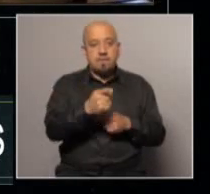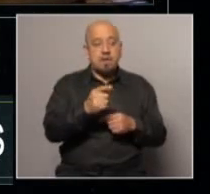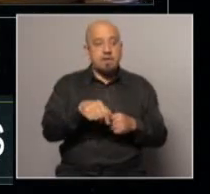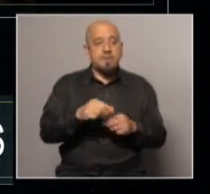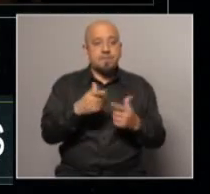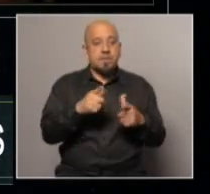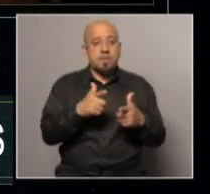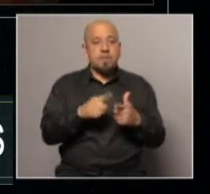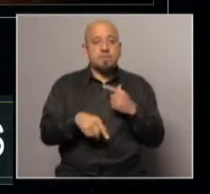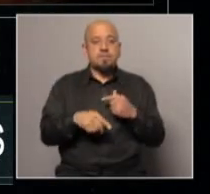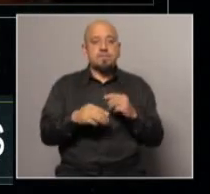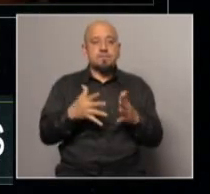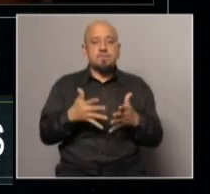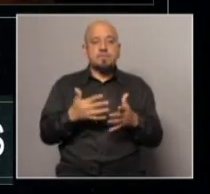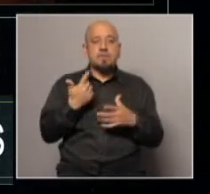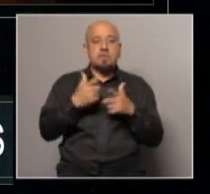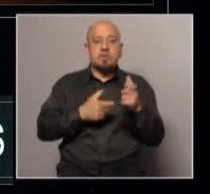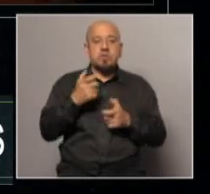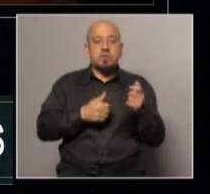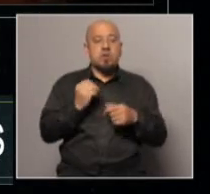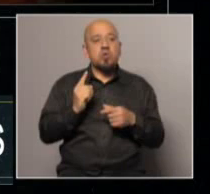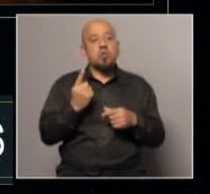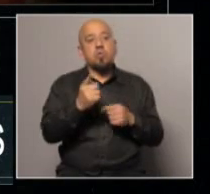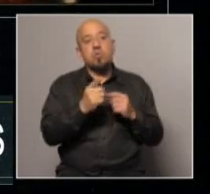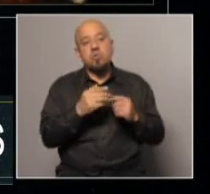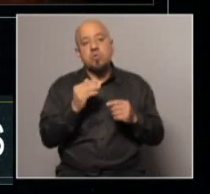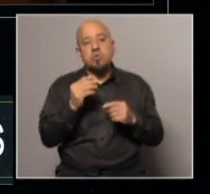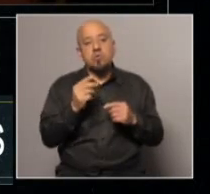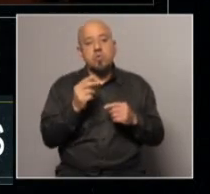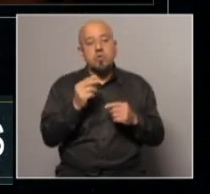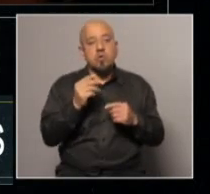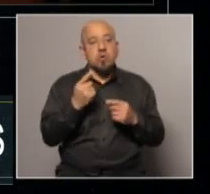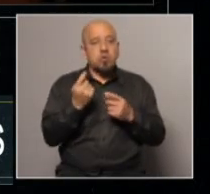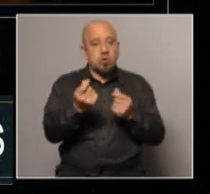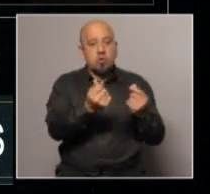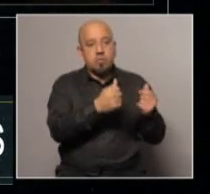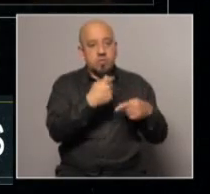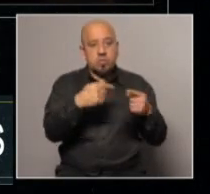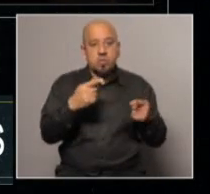tratar de evitar de que la gente vaya al mercado negro, claro, en realidad capaz que estamos impulsando eso.